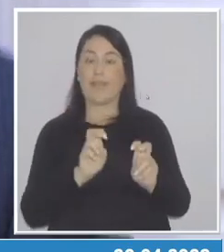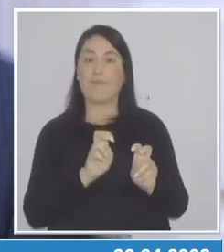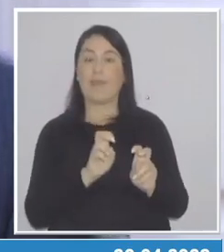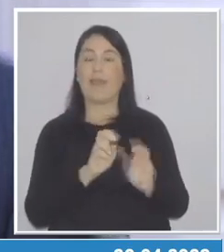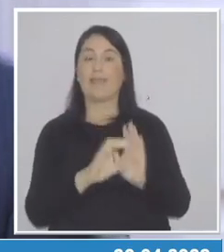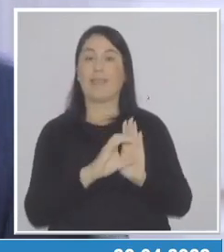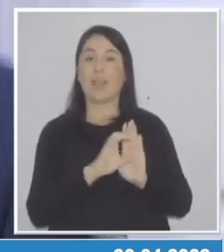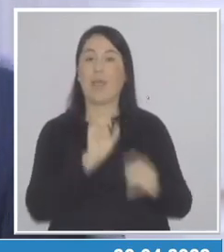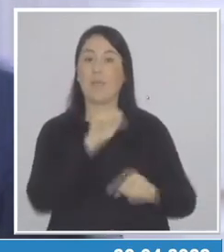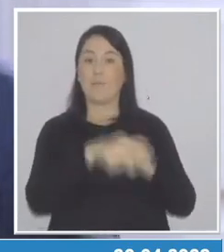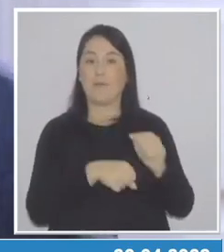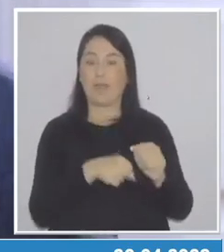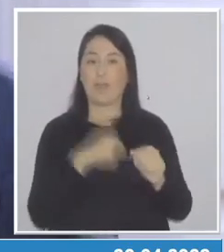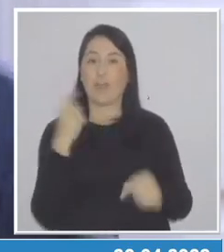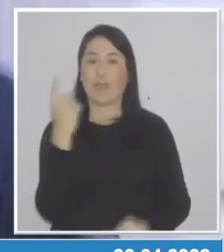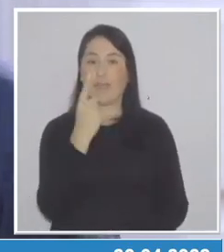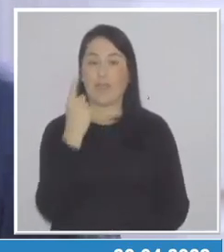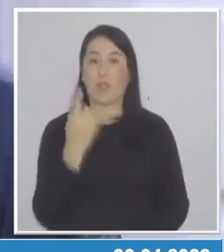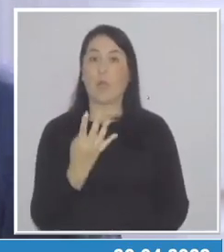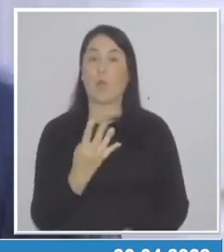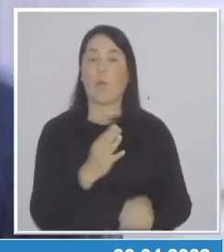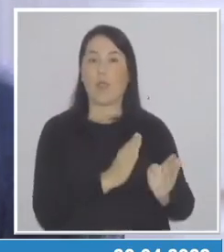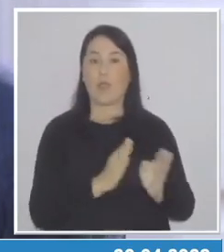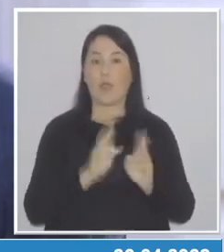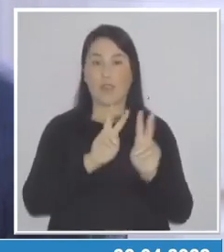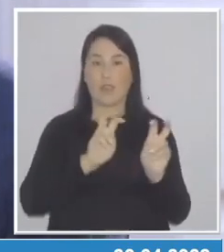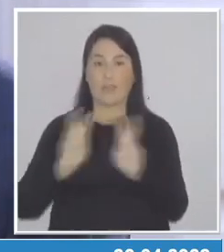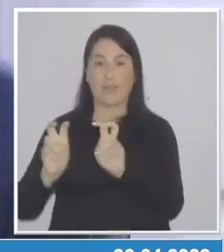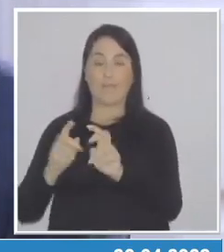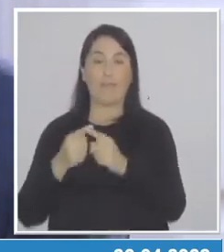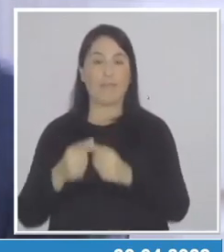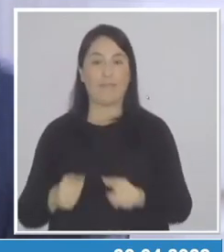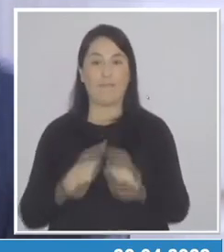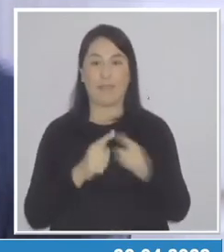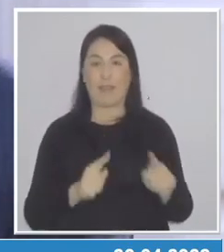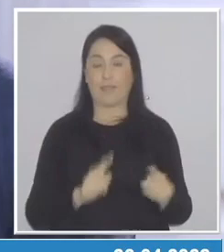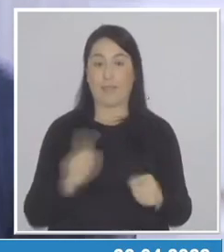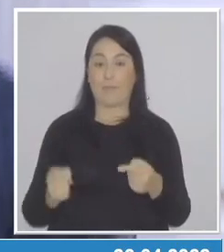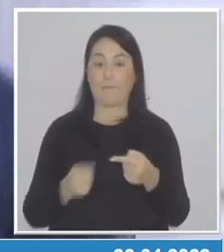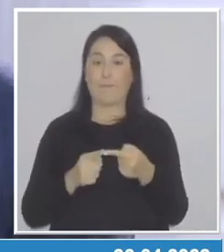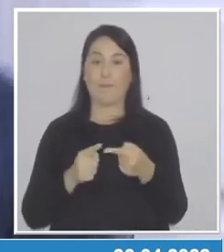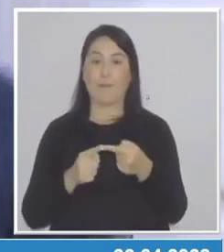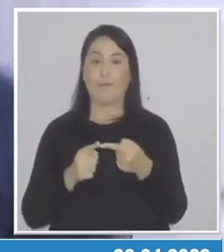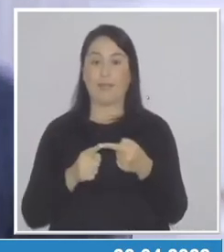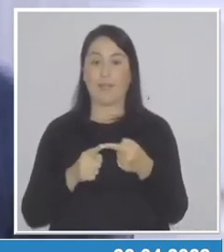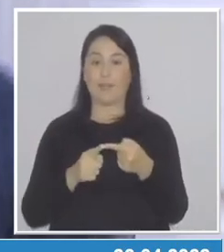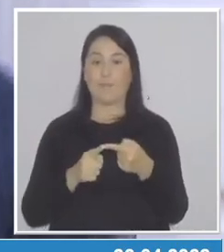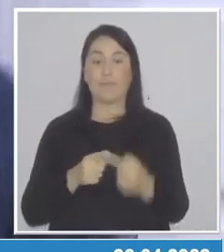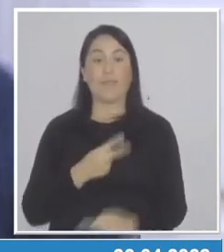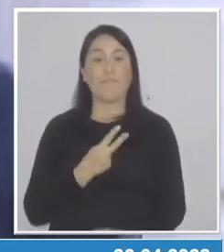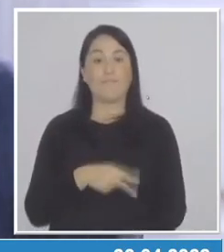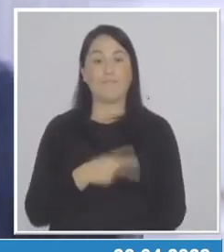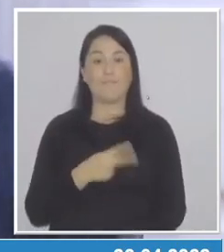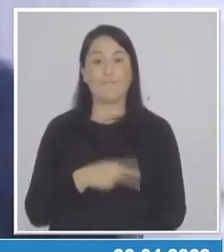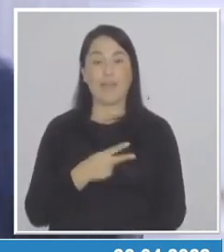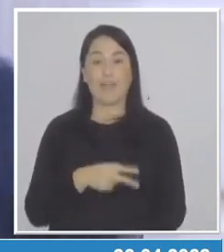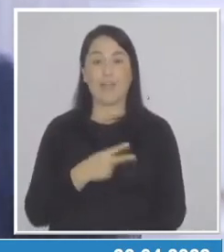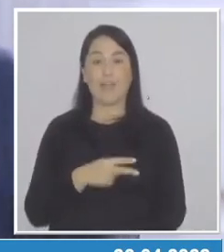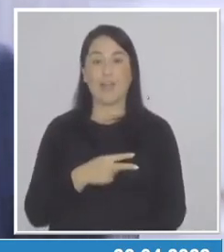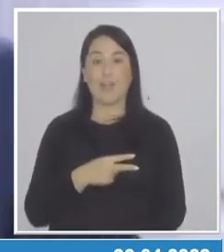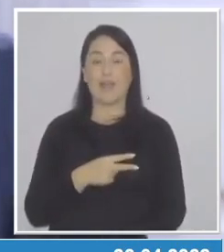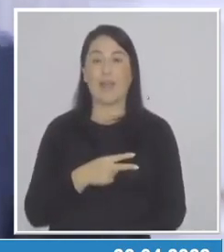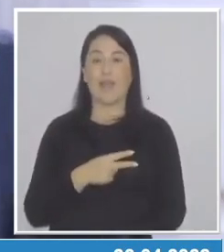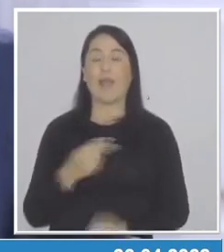en 4 órdenes de cosas distintas. En primer lugar, valorando la consagración constitucional de